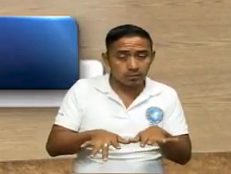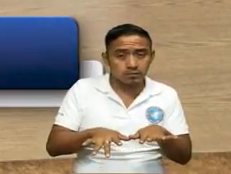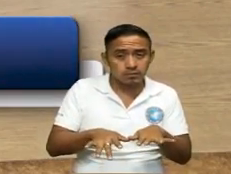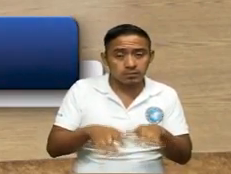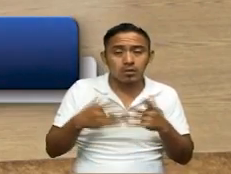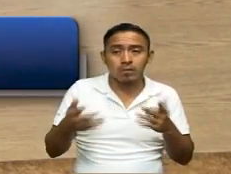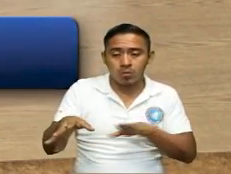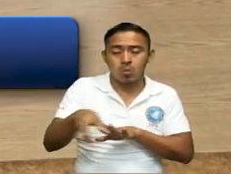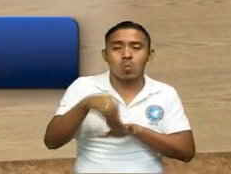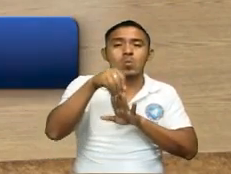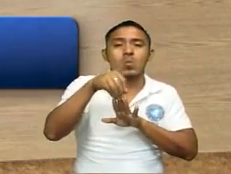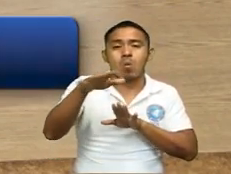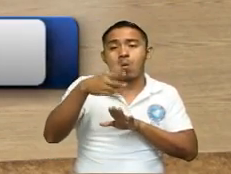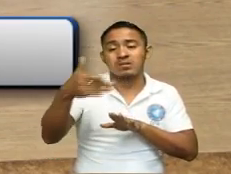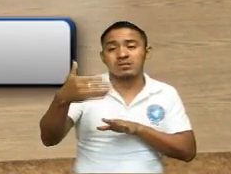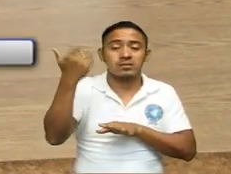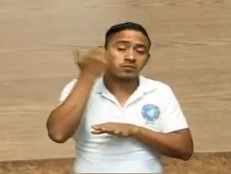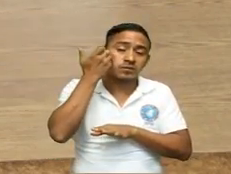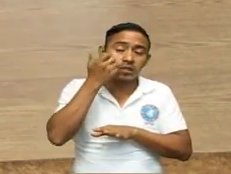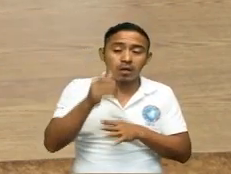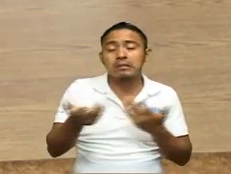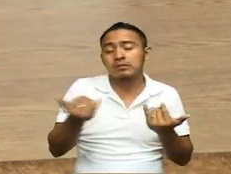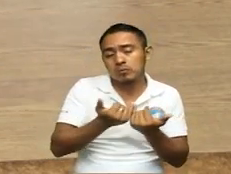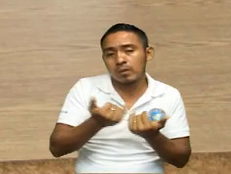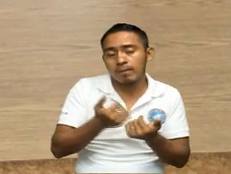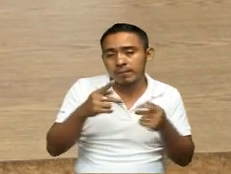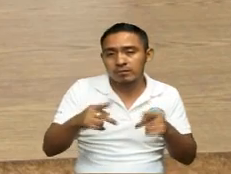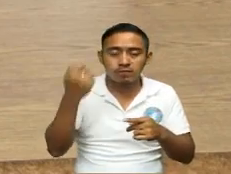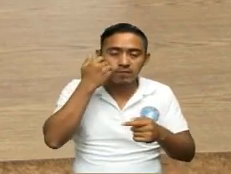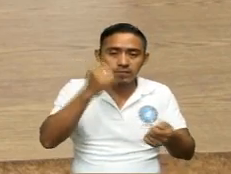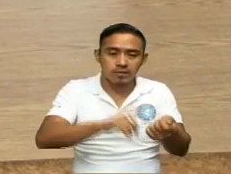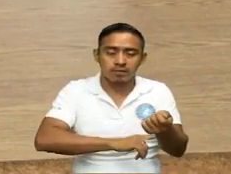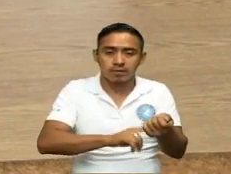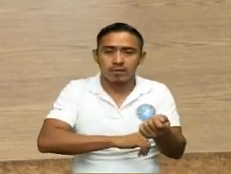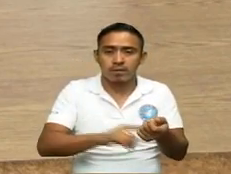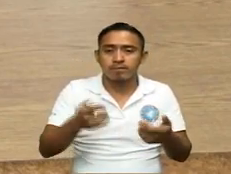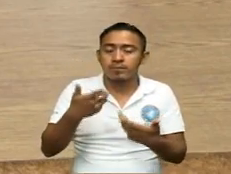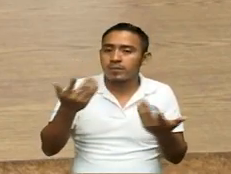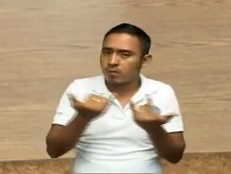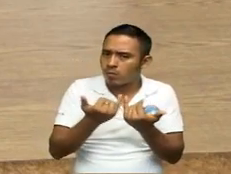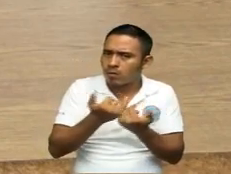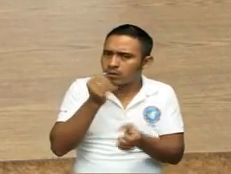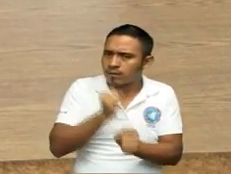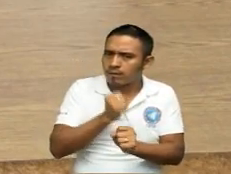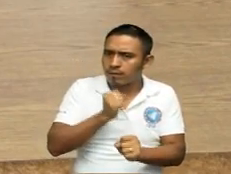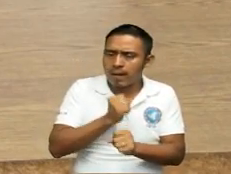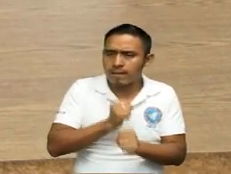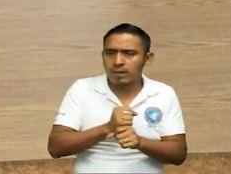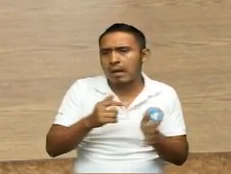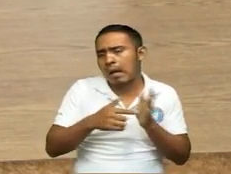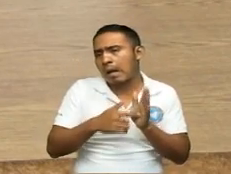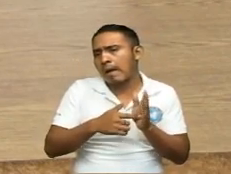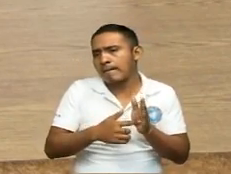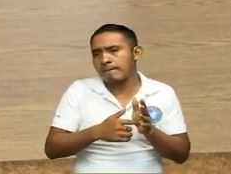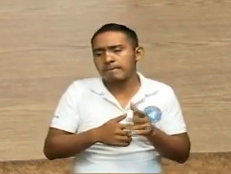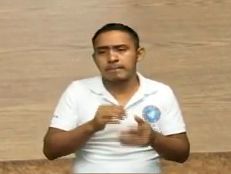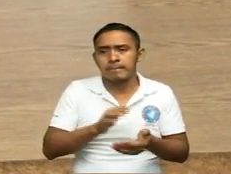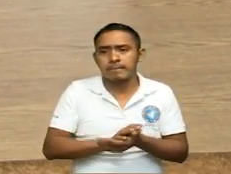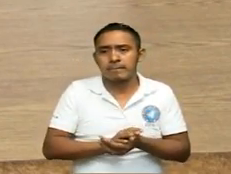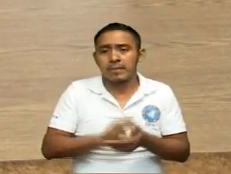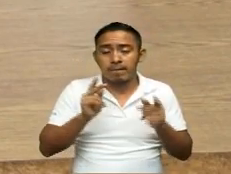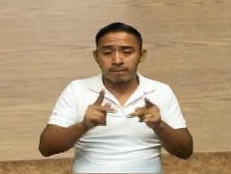vía de entrada para infecciones graves en los pacientes diabéticos principalmente. Y esto tiene que ver con el tipo de trabajo también, de las personas que usan, por ejemplo, una persona que siembra,